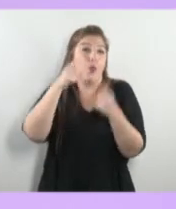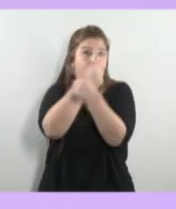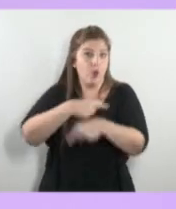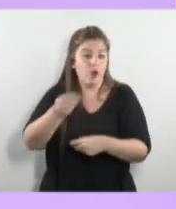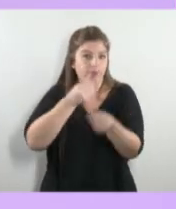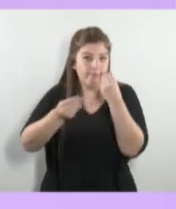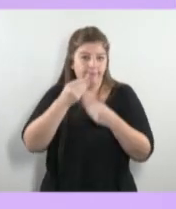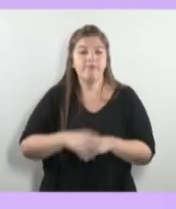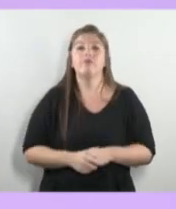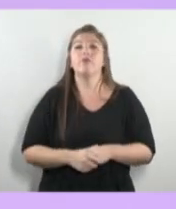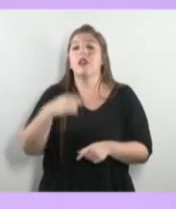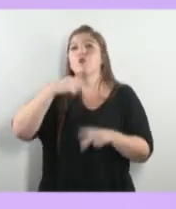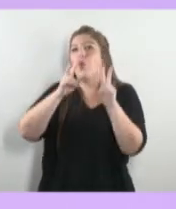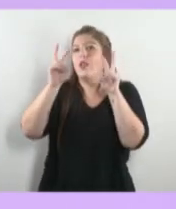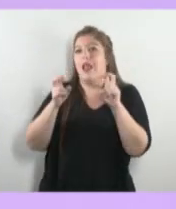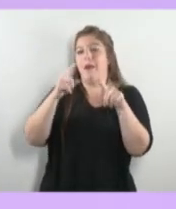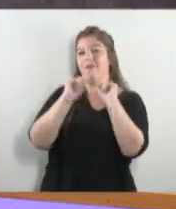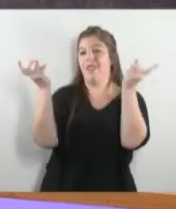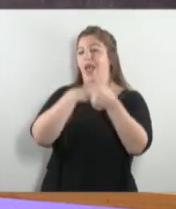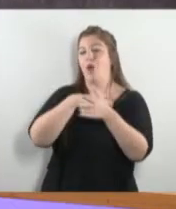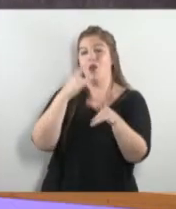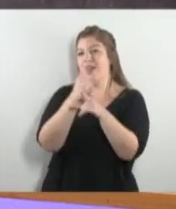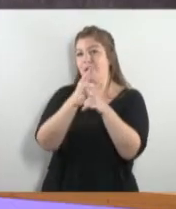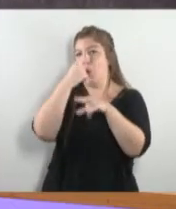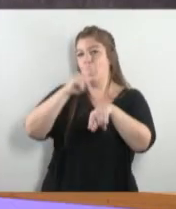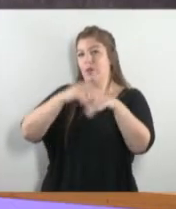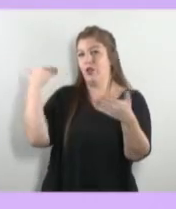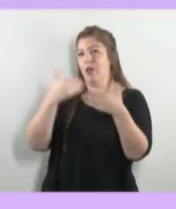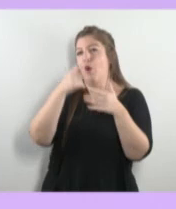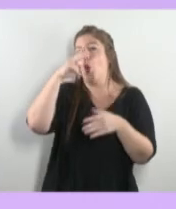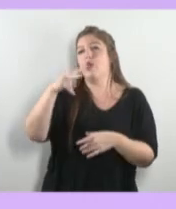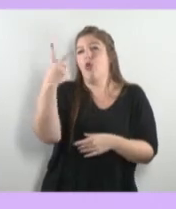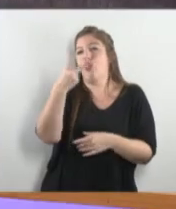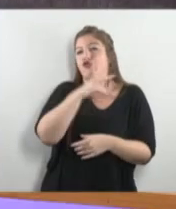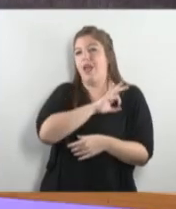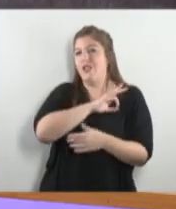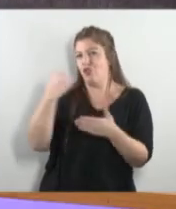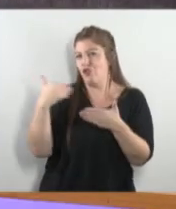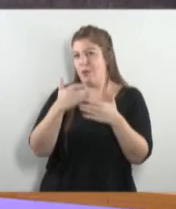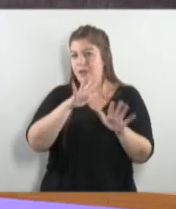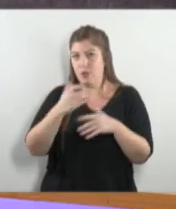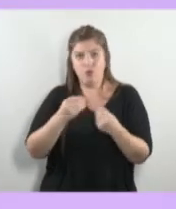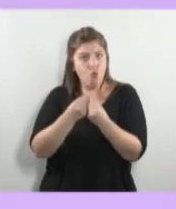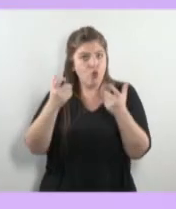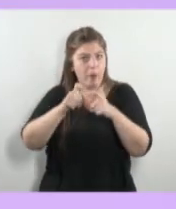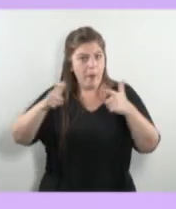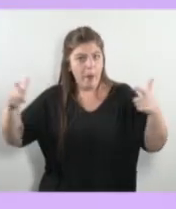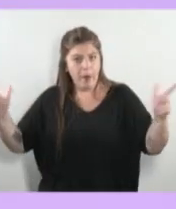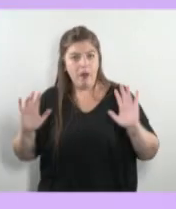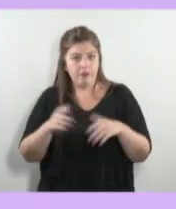tema que aparte aparece en el aula todo el tiempo, en los últimos 2 años particularmente. Hay cada vez más gente, ¿no? Hay cada vez más,